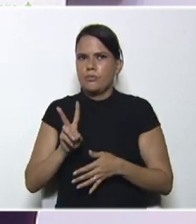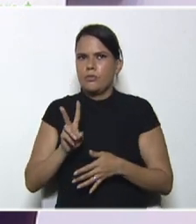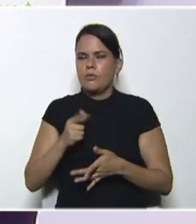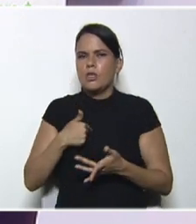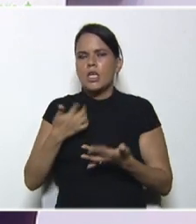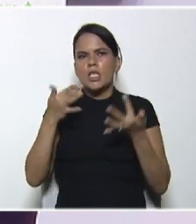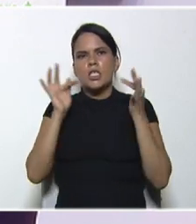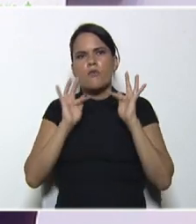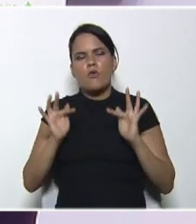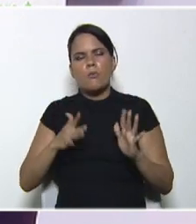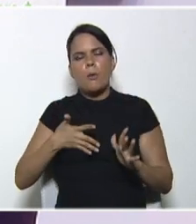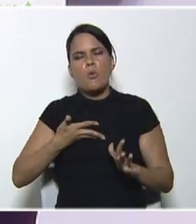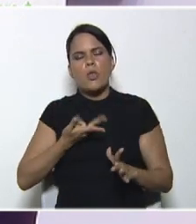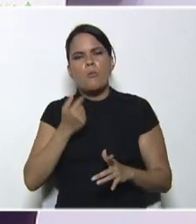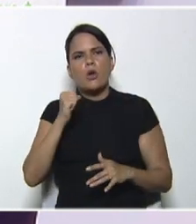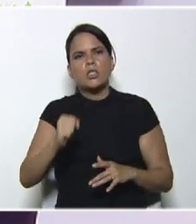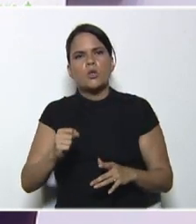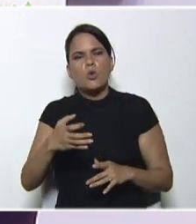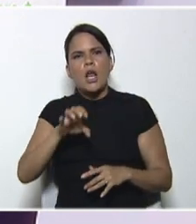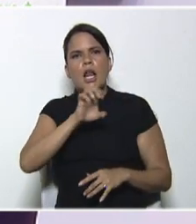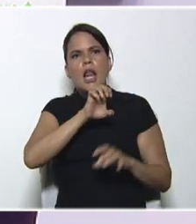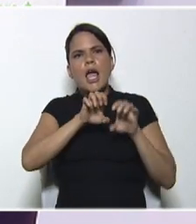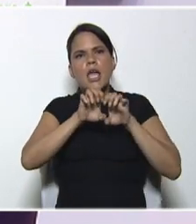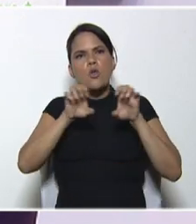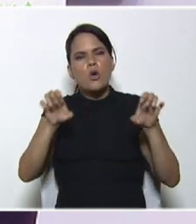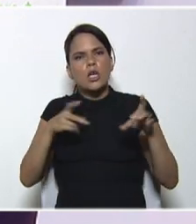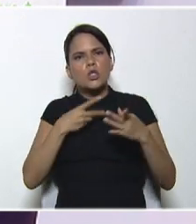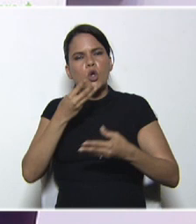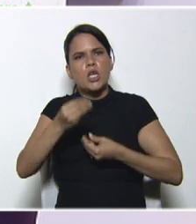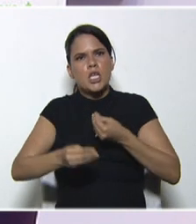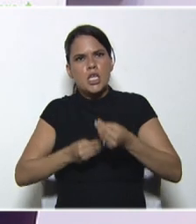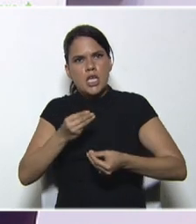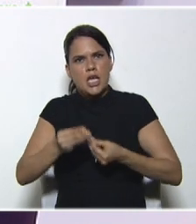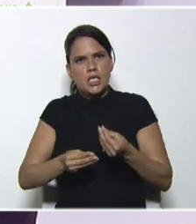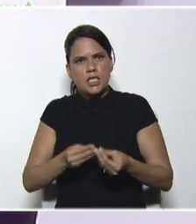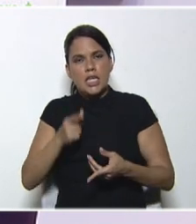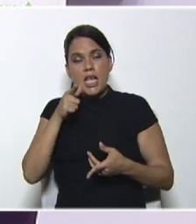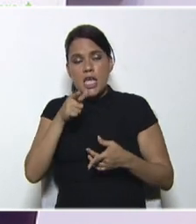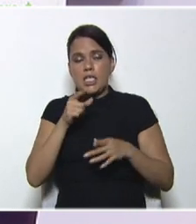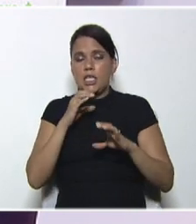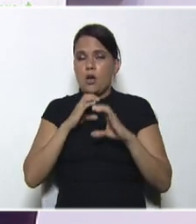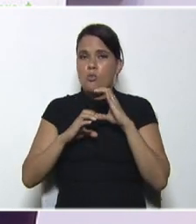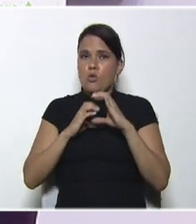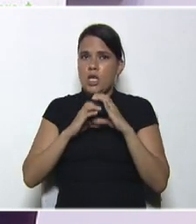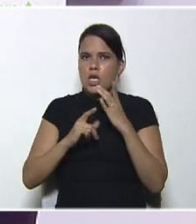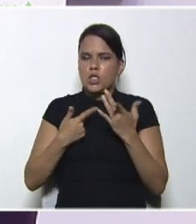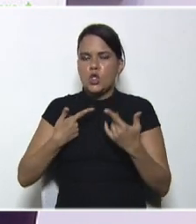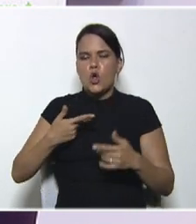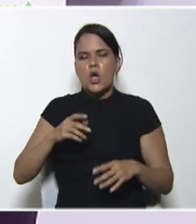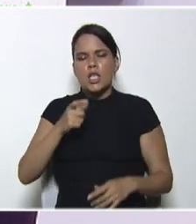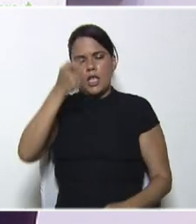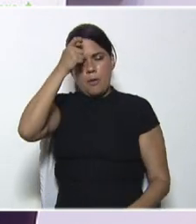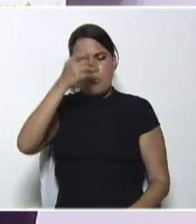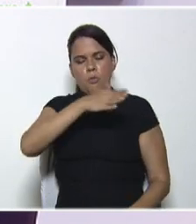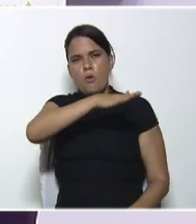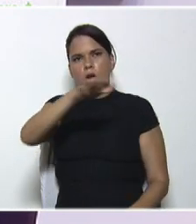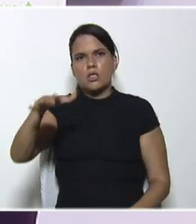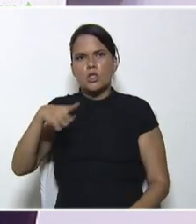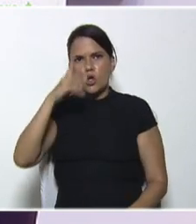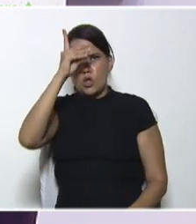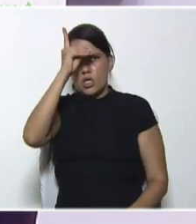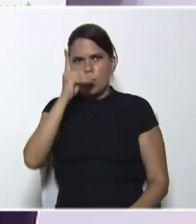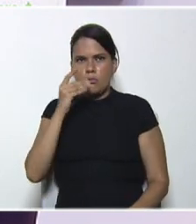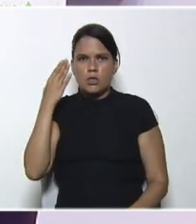manera podemos garantizar la educación y hacer efectiva esa comunicación con esta población con deficiencias